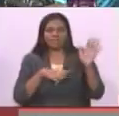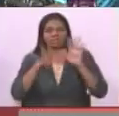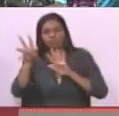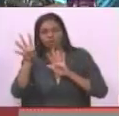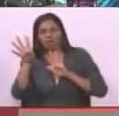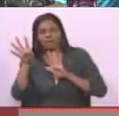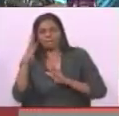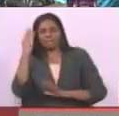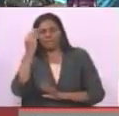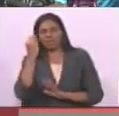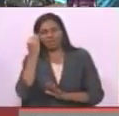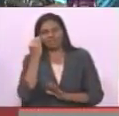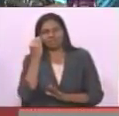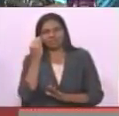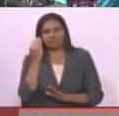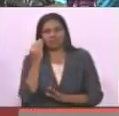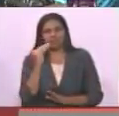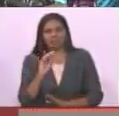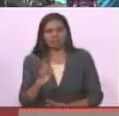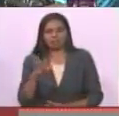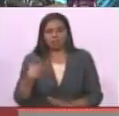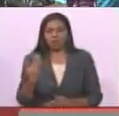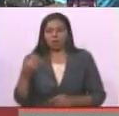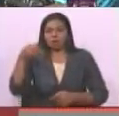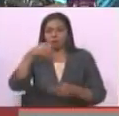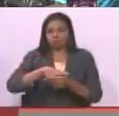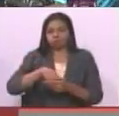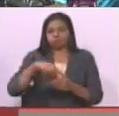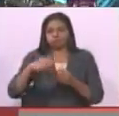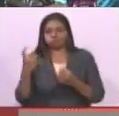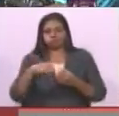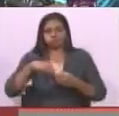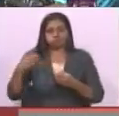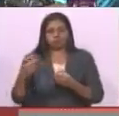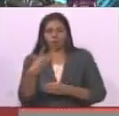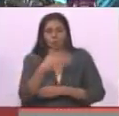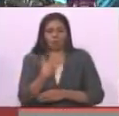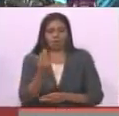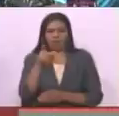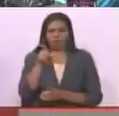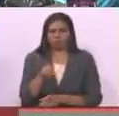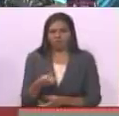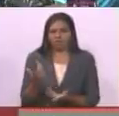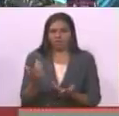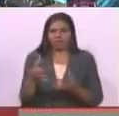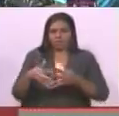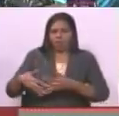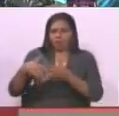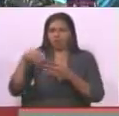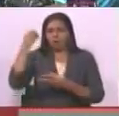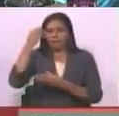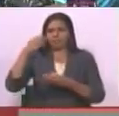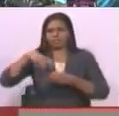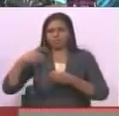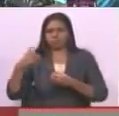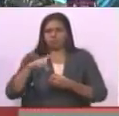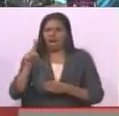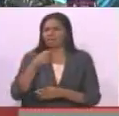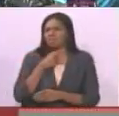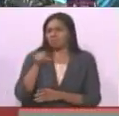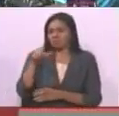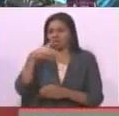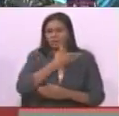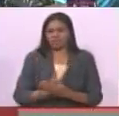año 2019, todavía sigan pensando que pueden poner o quitar a un presidente de cualquier país, porque no les cae bien o no les agrada.